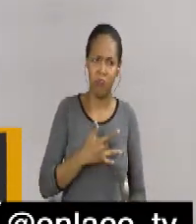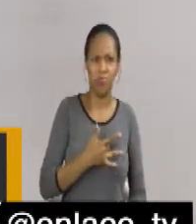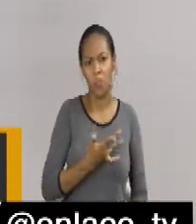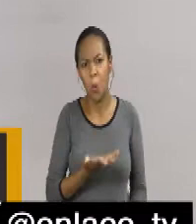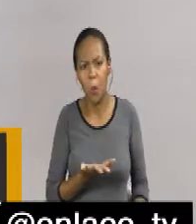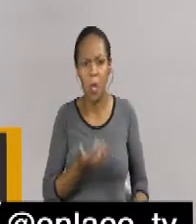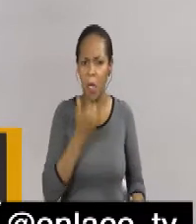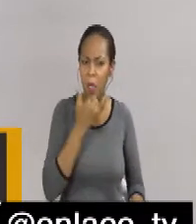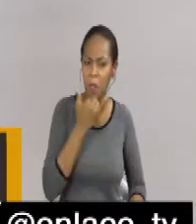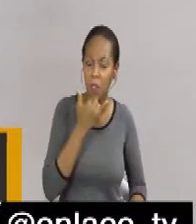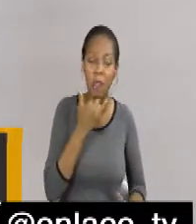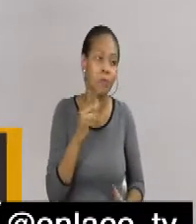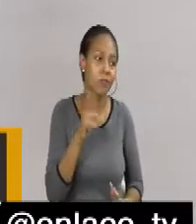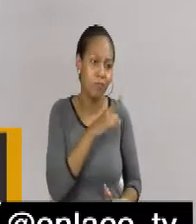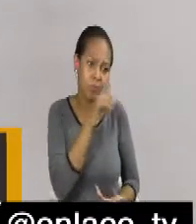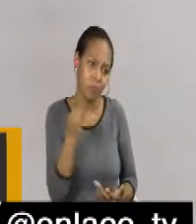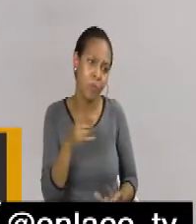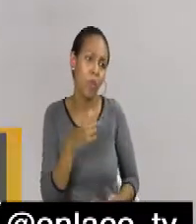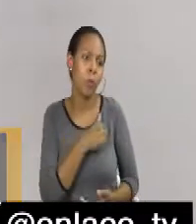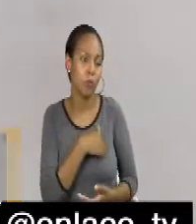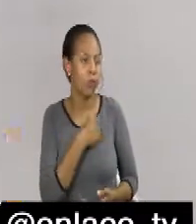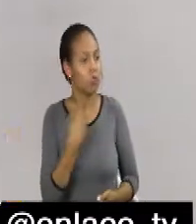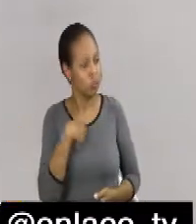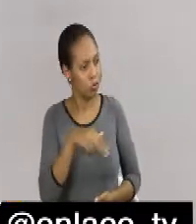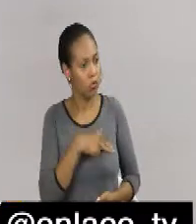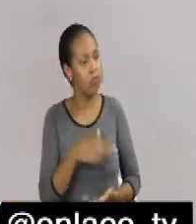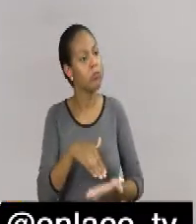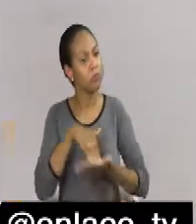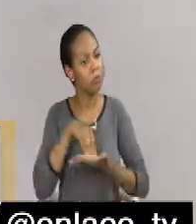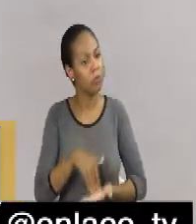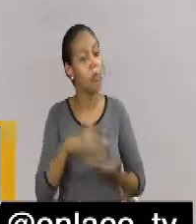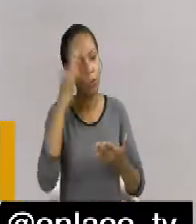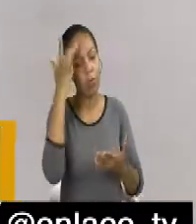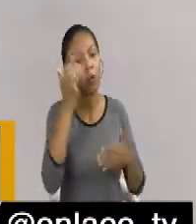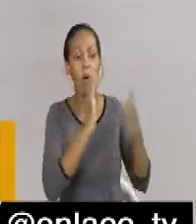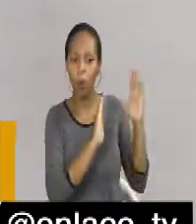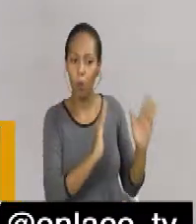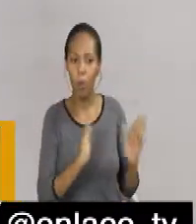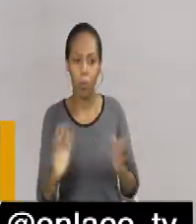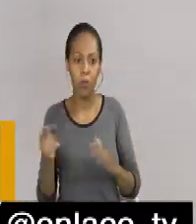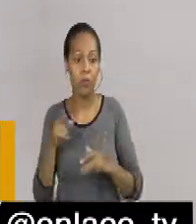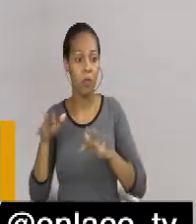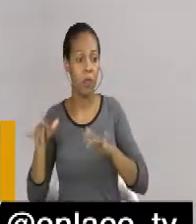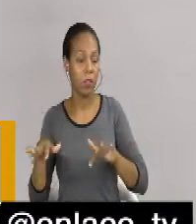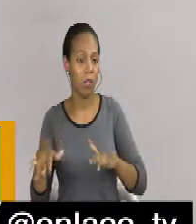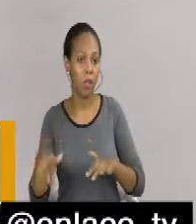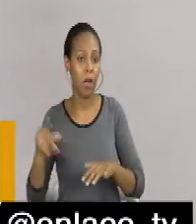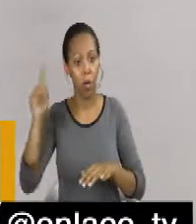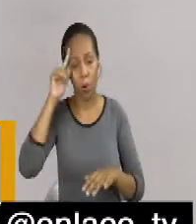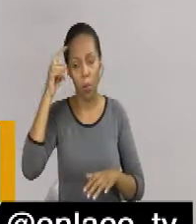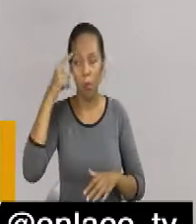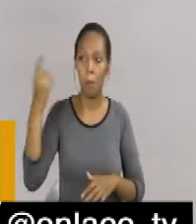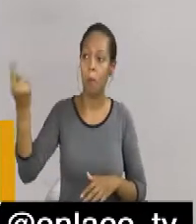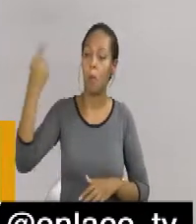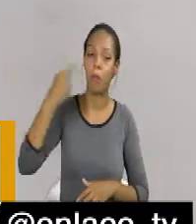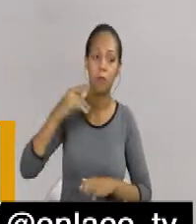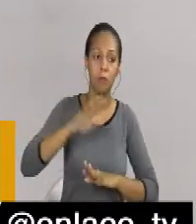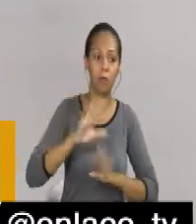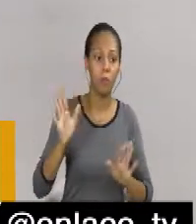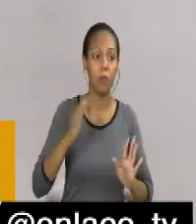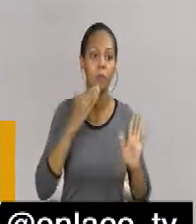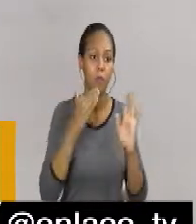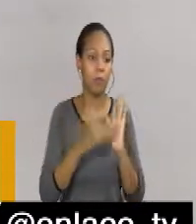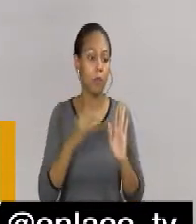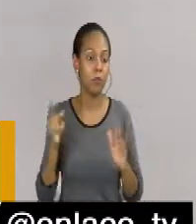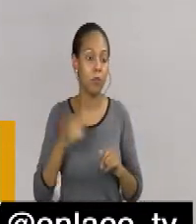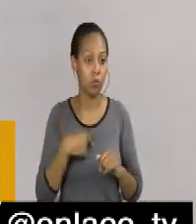ciudad. Debemos prevalecer porque realmente hay un orden. Desde la Secretaría de Gobierno, en cabeza de la que yo estoy, de la Secretaría